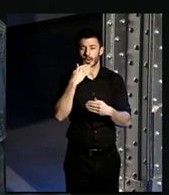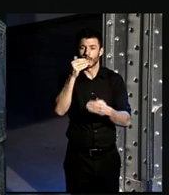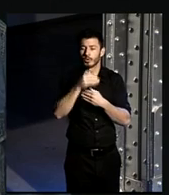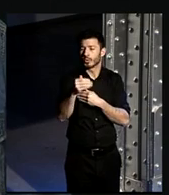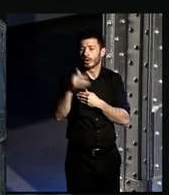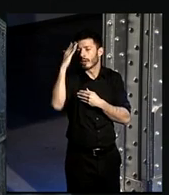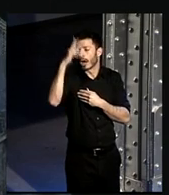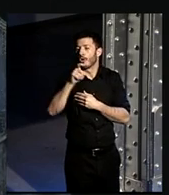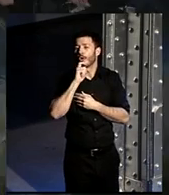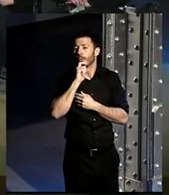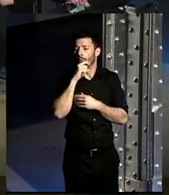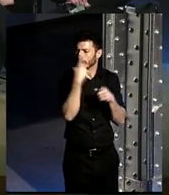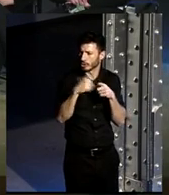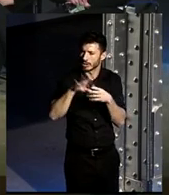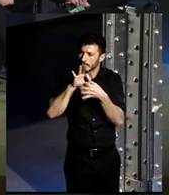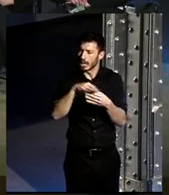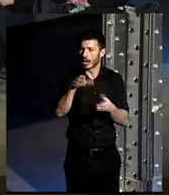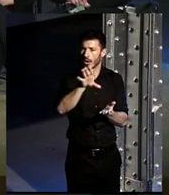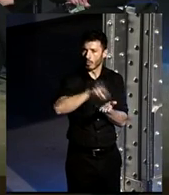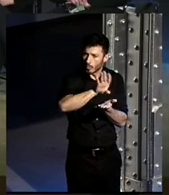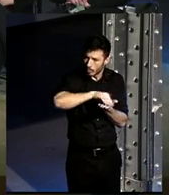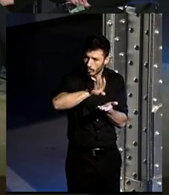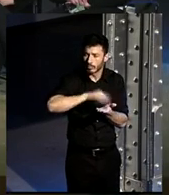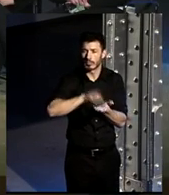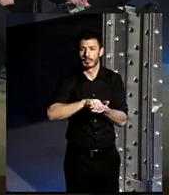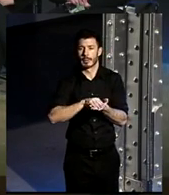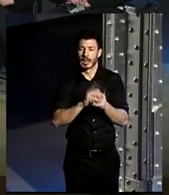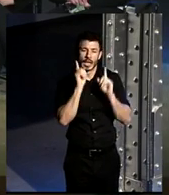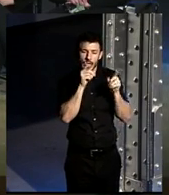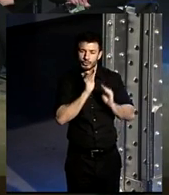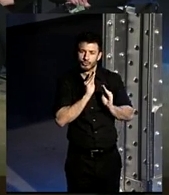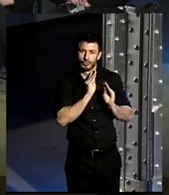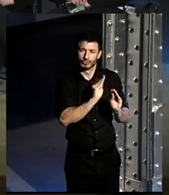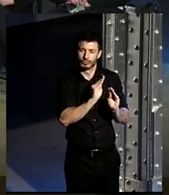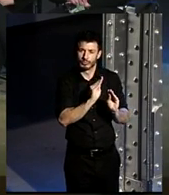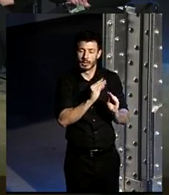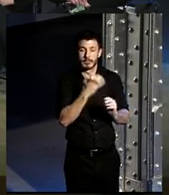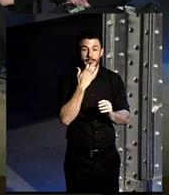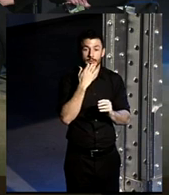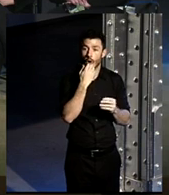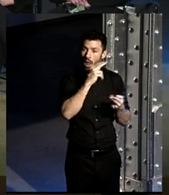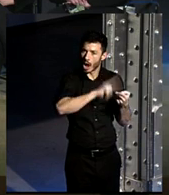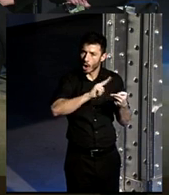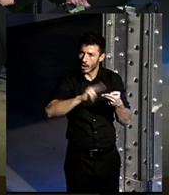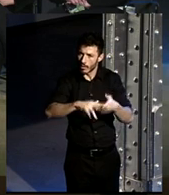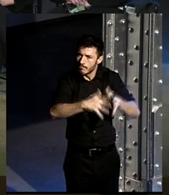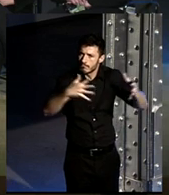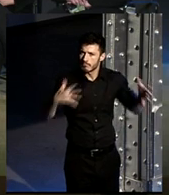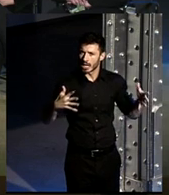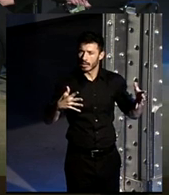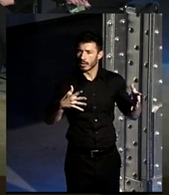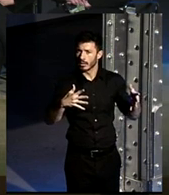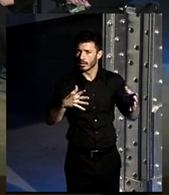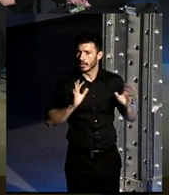1916, y más allá, en casos concretos que le interesan mucho. Tiene una colección amplísima dedicada a las